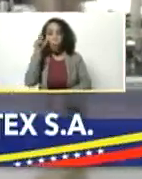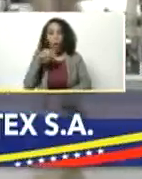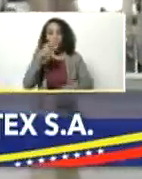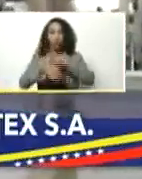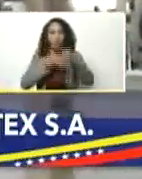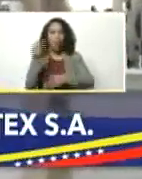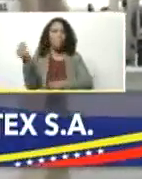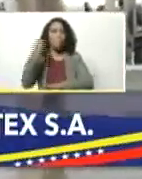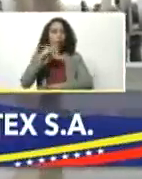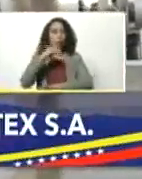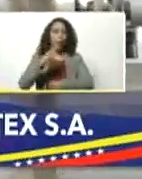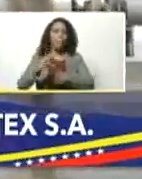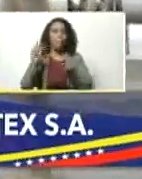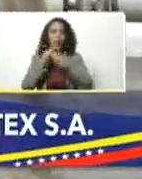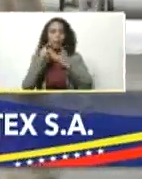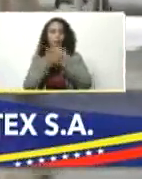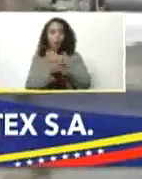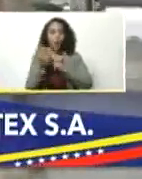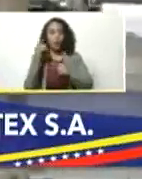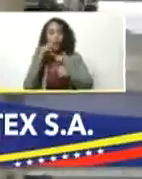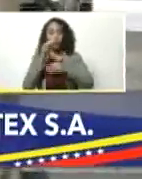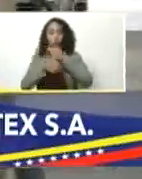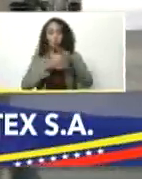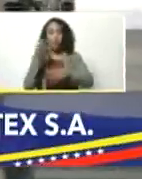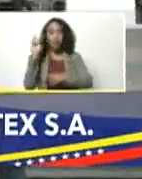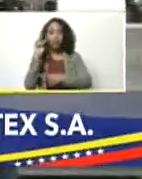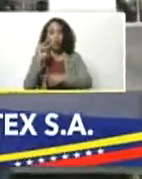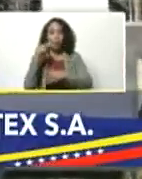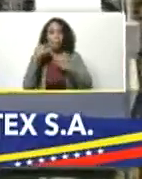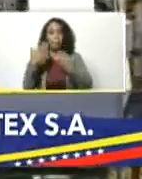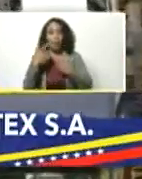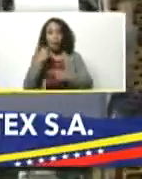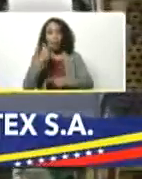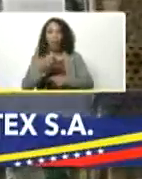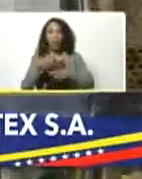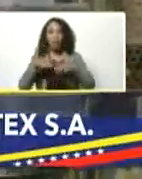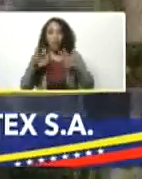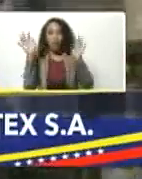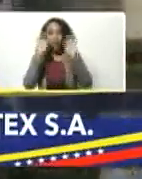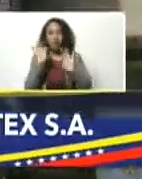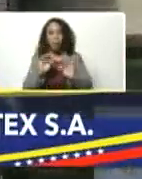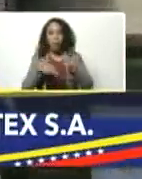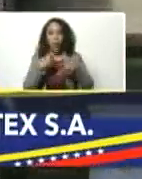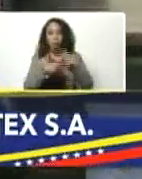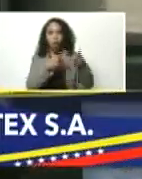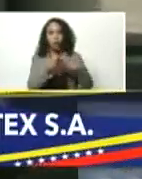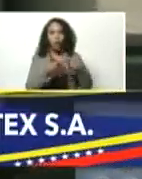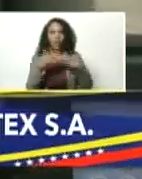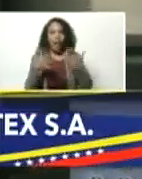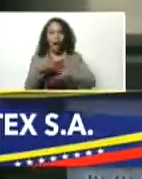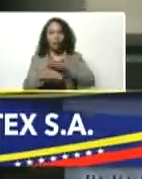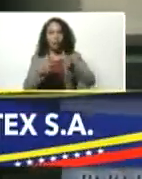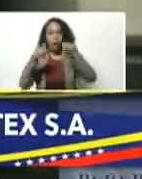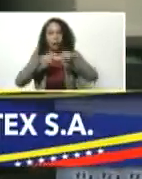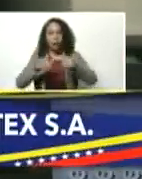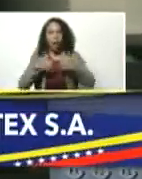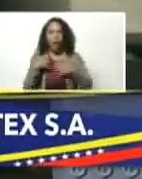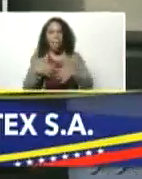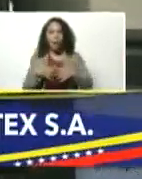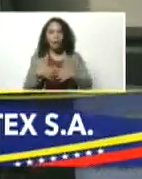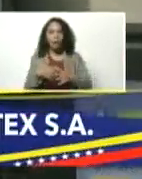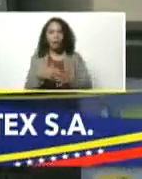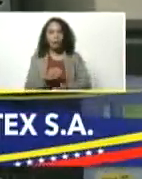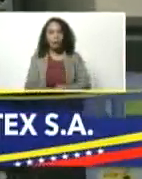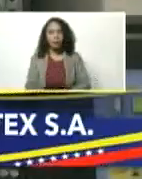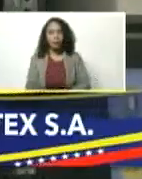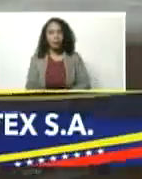le diga y le manifieste, se comunique con el Estado, con Venezuela, para que le diga cuál es la manera de producir y qué es lo que estamos haciendo aquí en esta empresa, señor